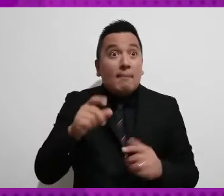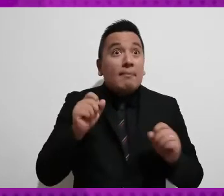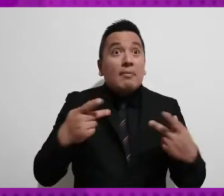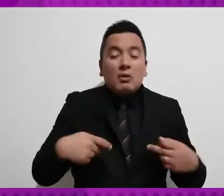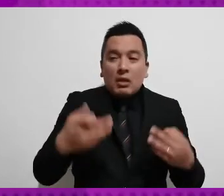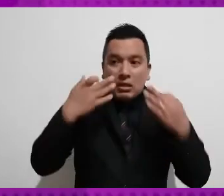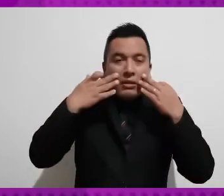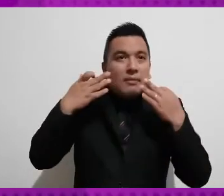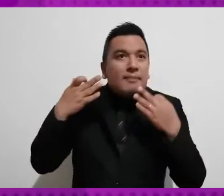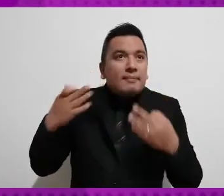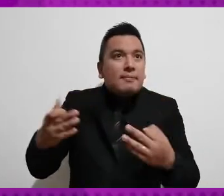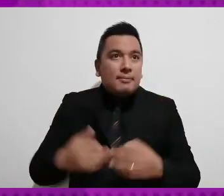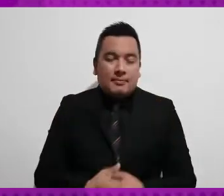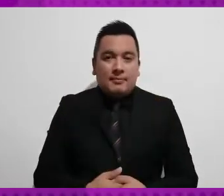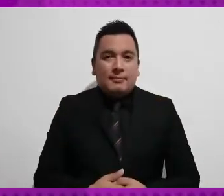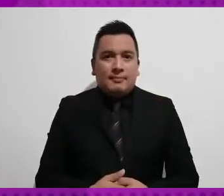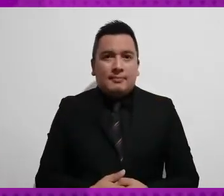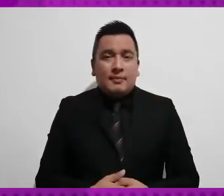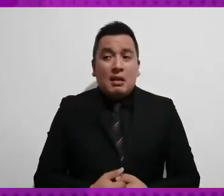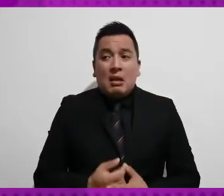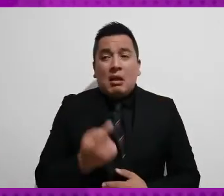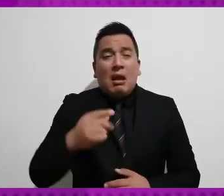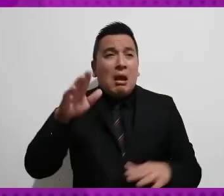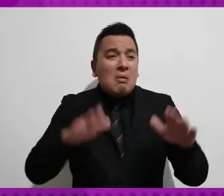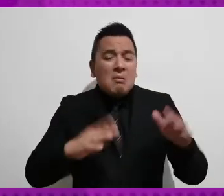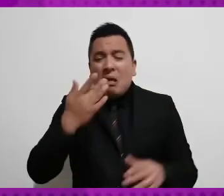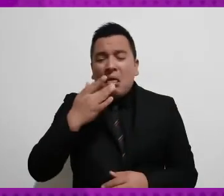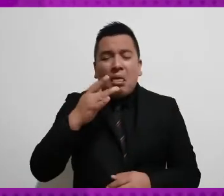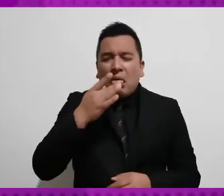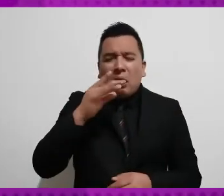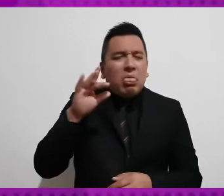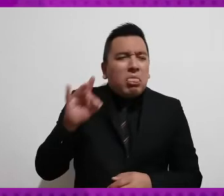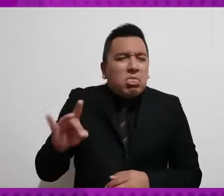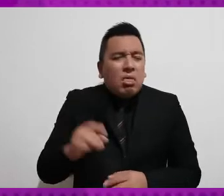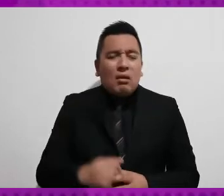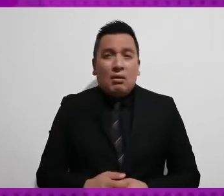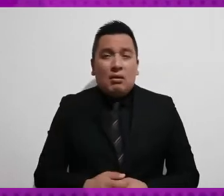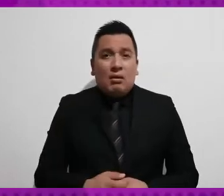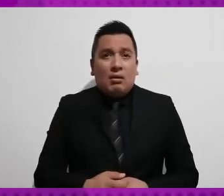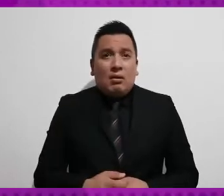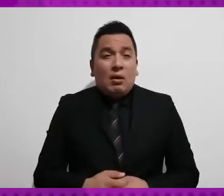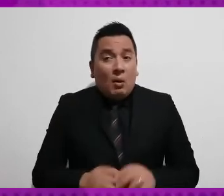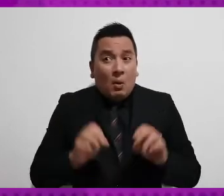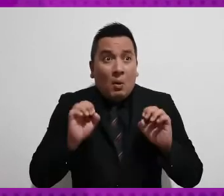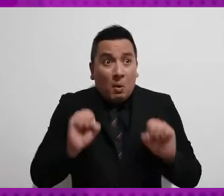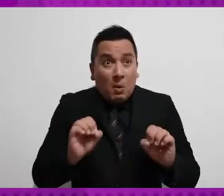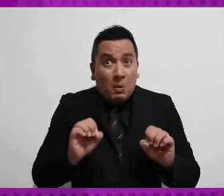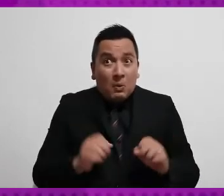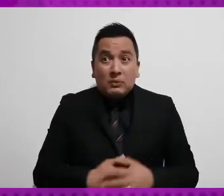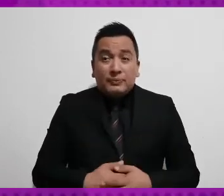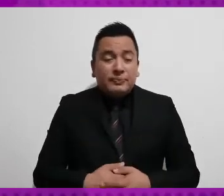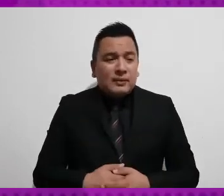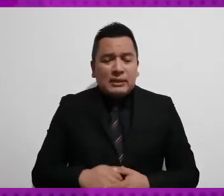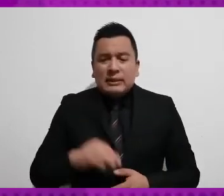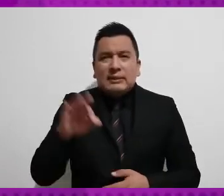prácticas que en algunos casos incurren en discriminación y que en algunos casos, pues